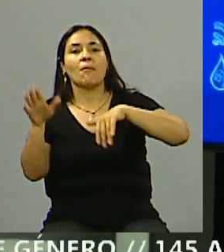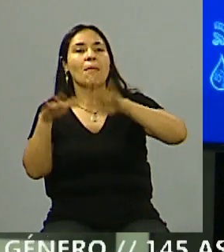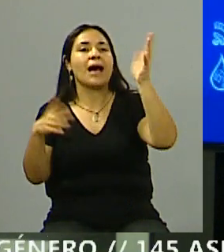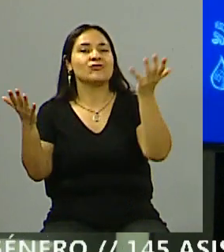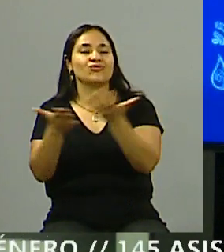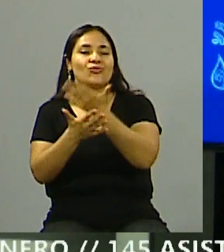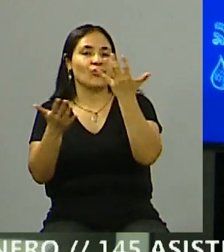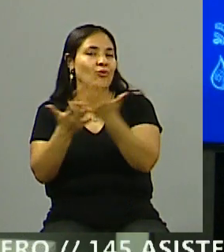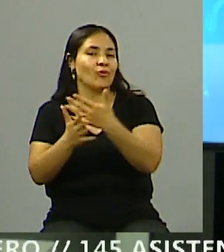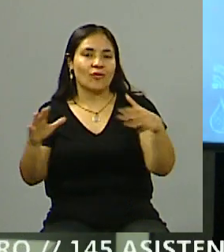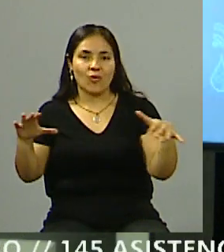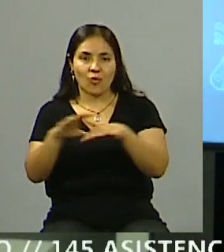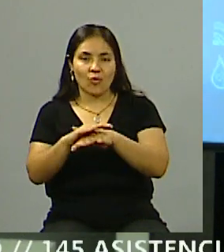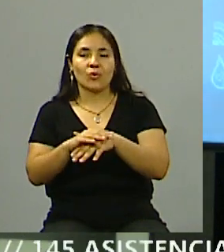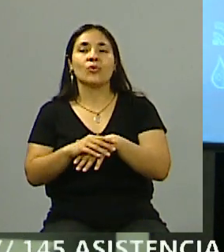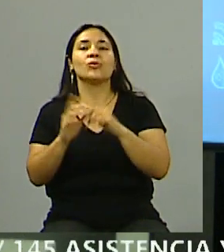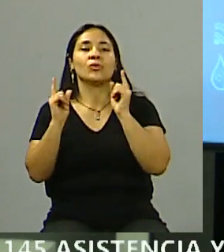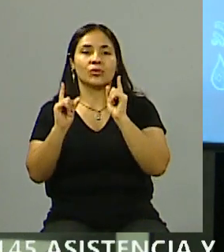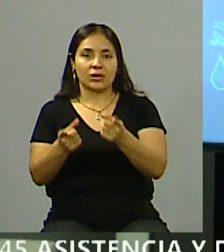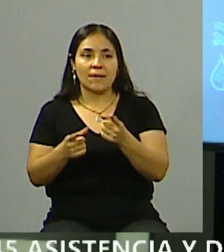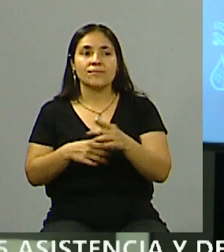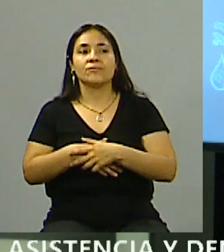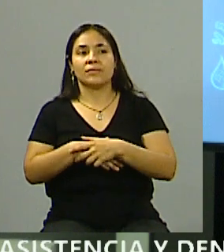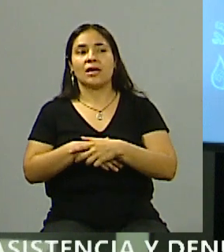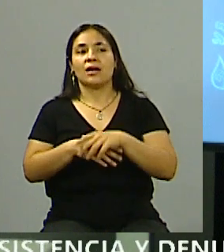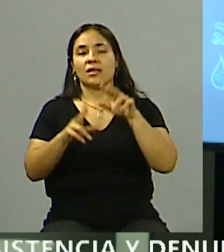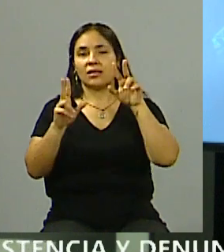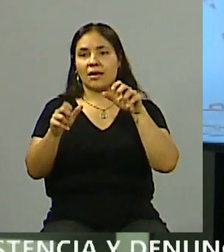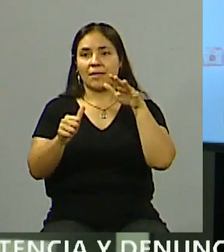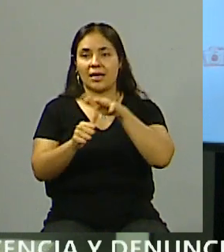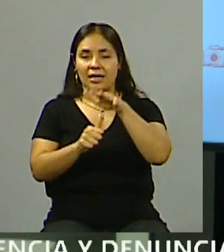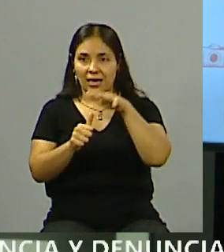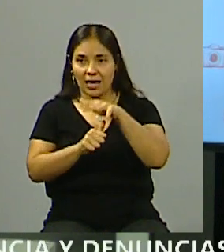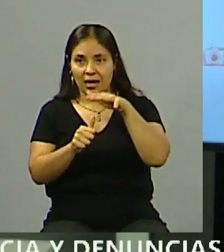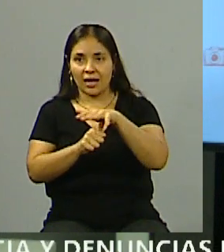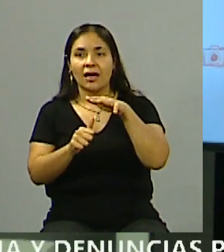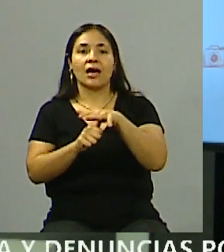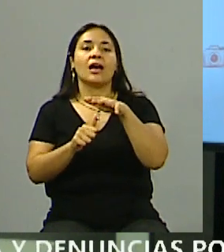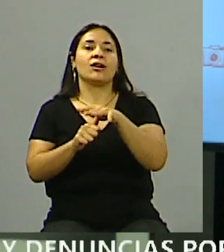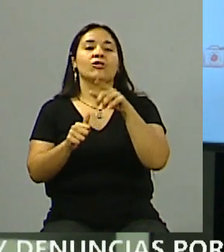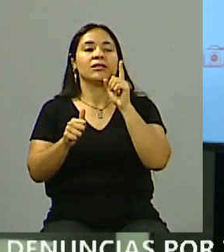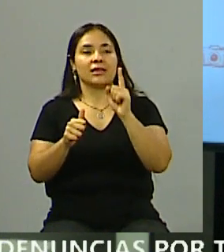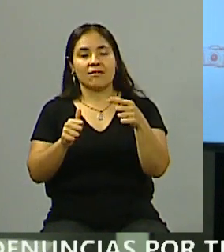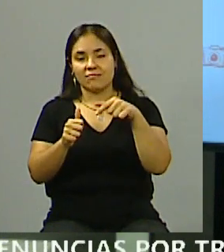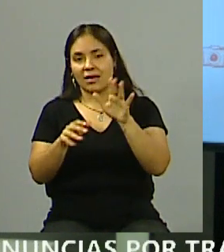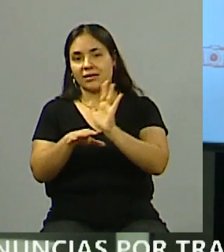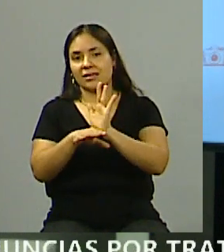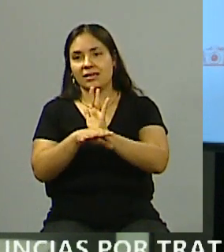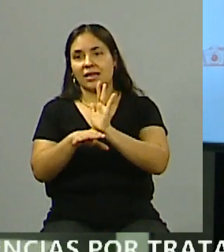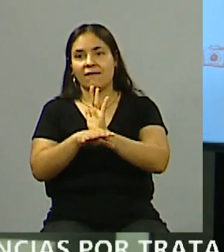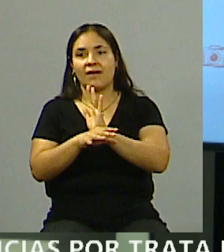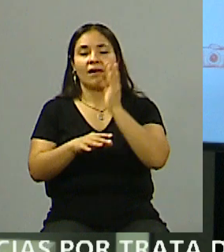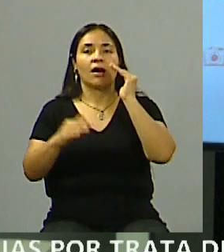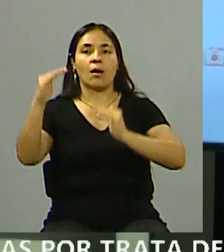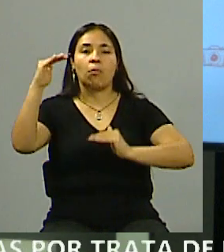Claro. Entonces, digo, también en esto la variable de género o la dimensión de género está más ligada